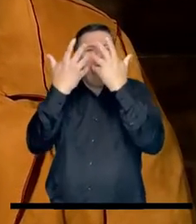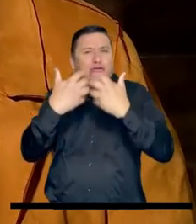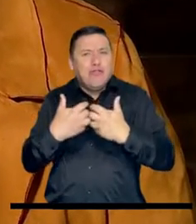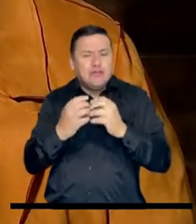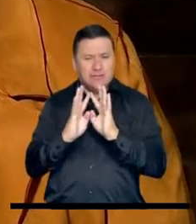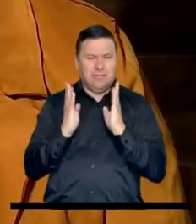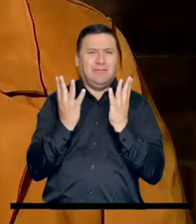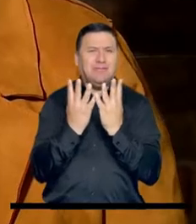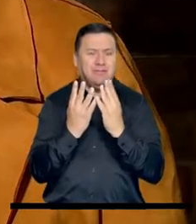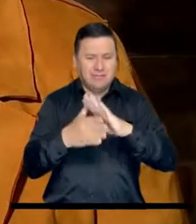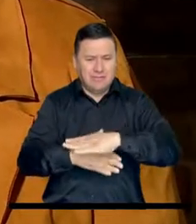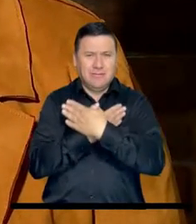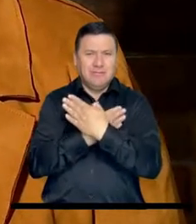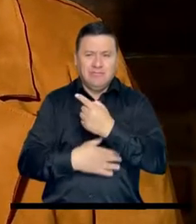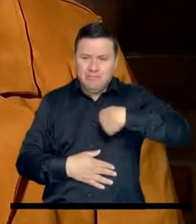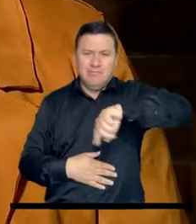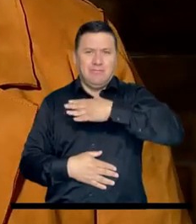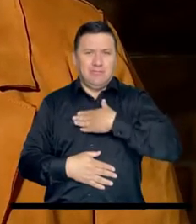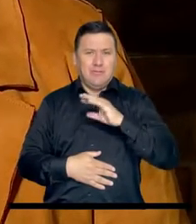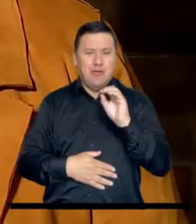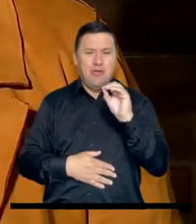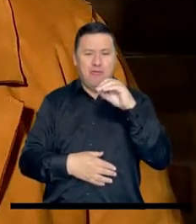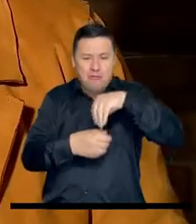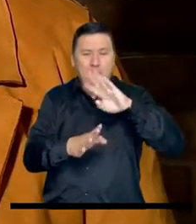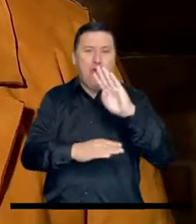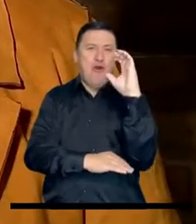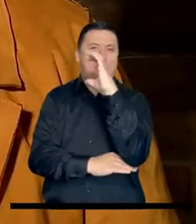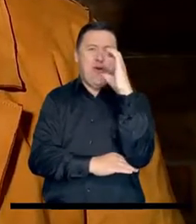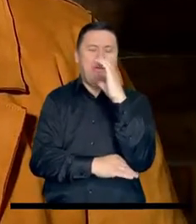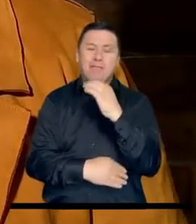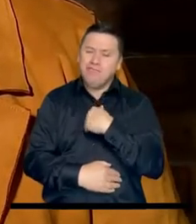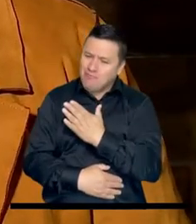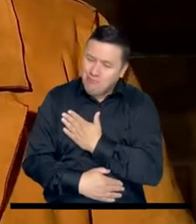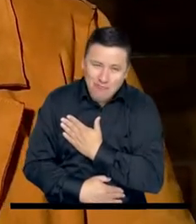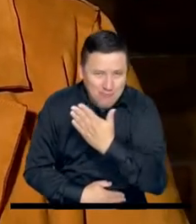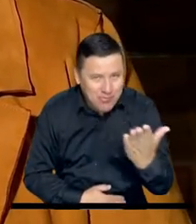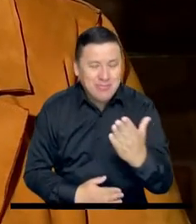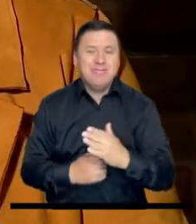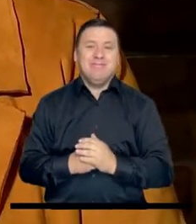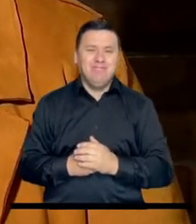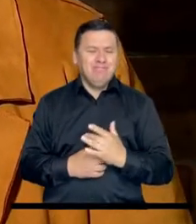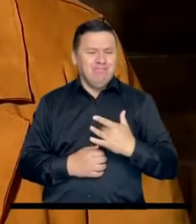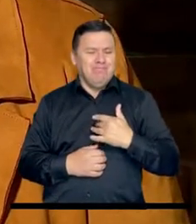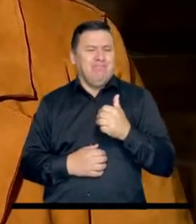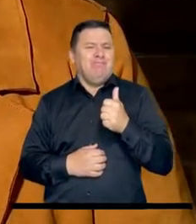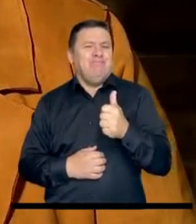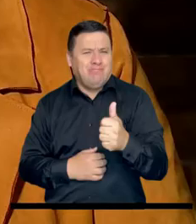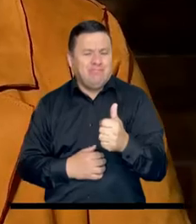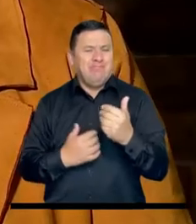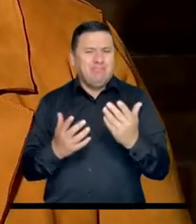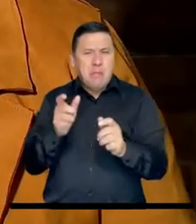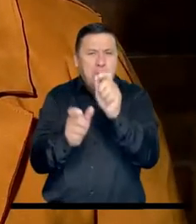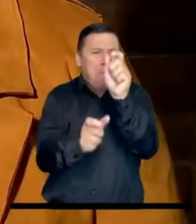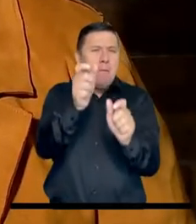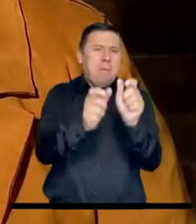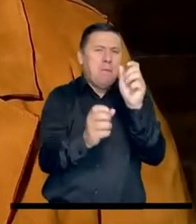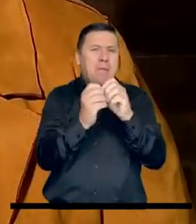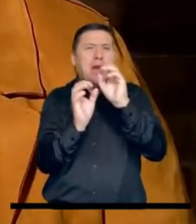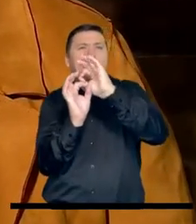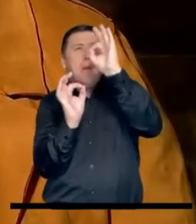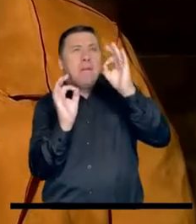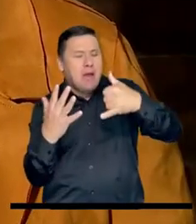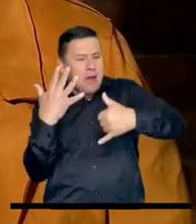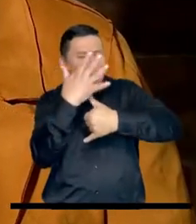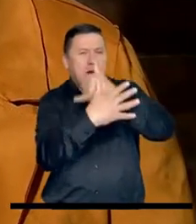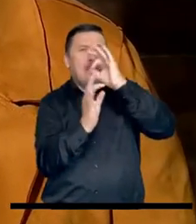entidad tan importante para nosotros como nación. Entonces siempre ha sido muy grato, muy satisfactorio que personas de muchísimas